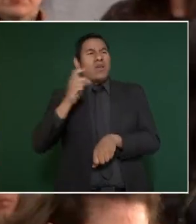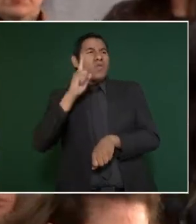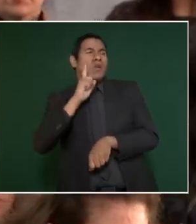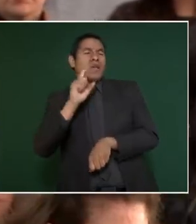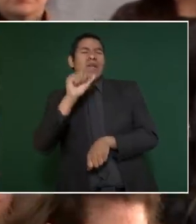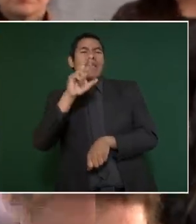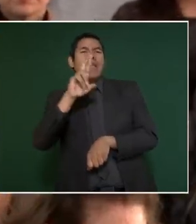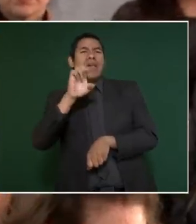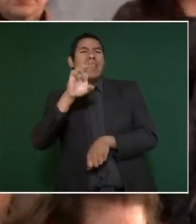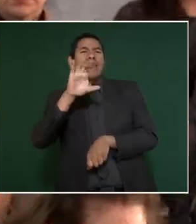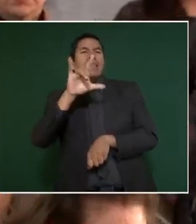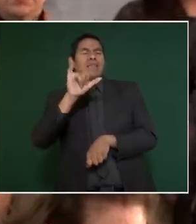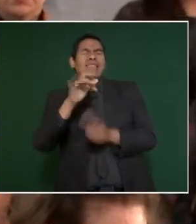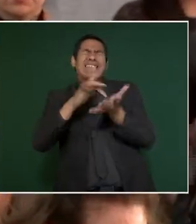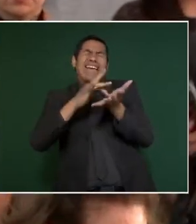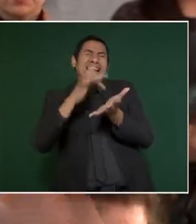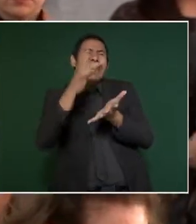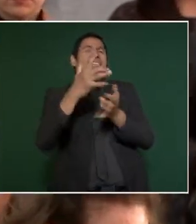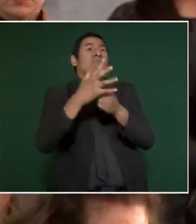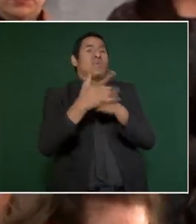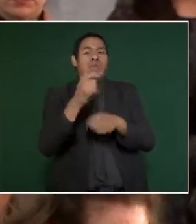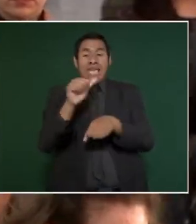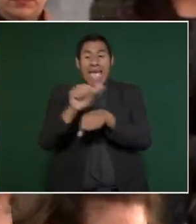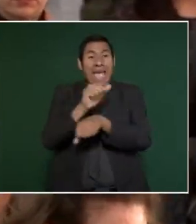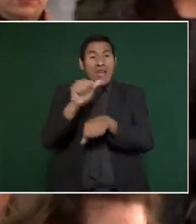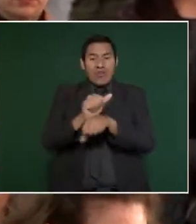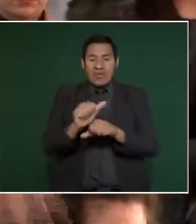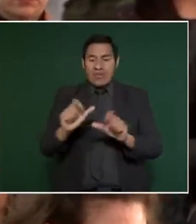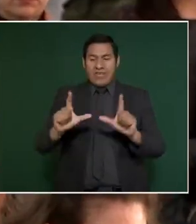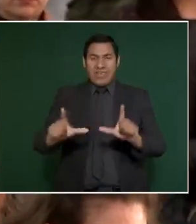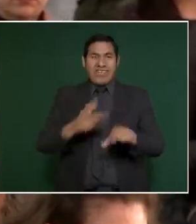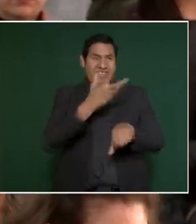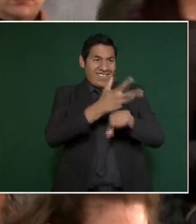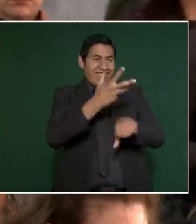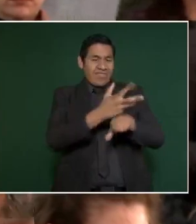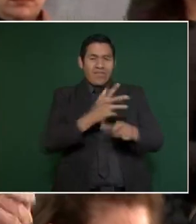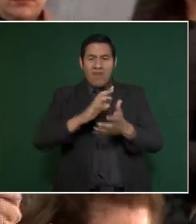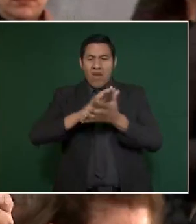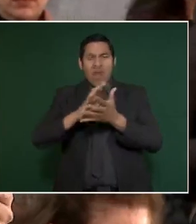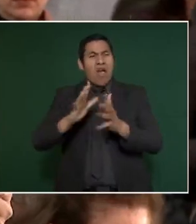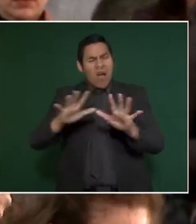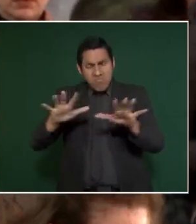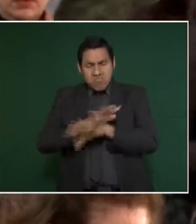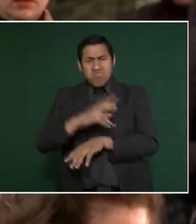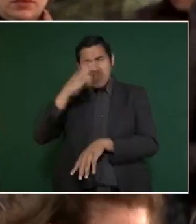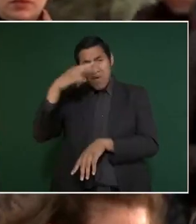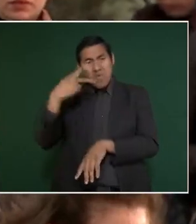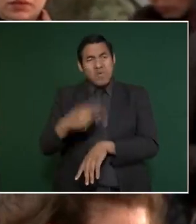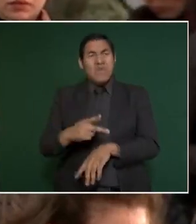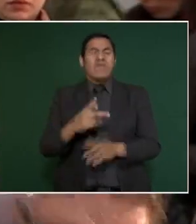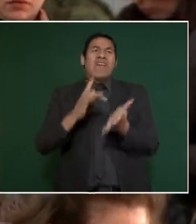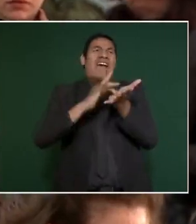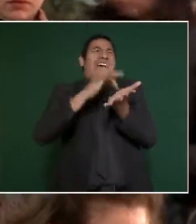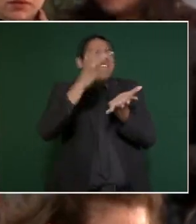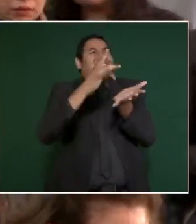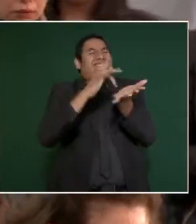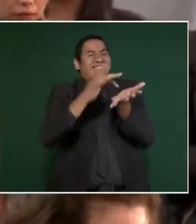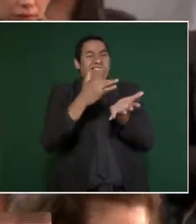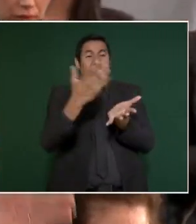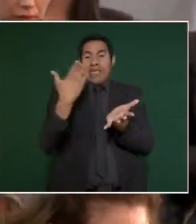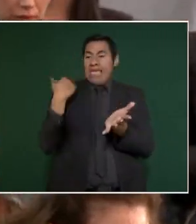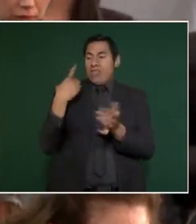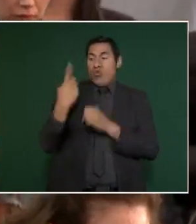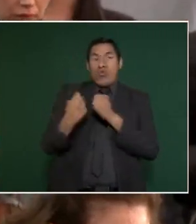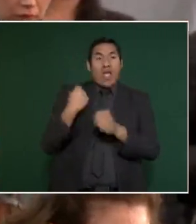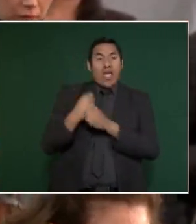haya logrado los carros chocolates ya tienen en que moverse ya tienen un patrimonio y lo alargó usted pues casi un año y le me